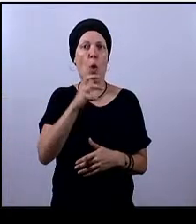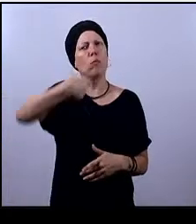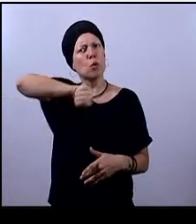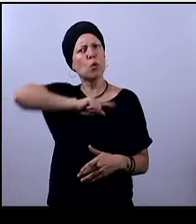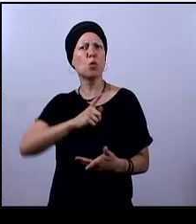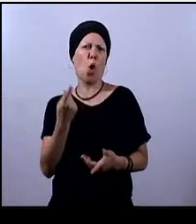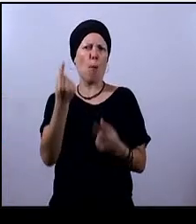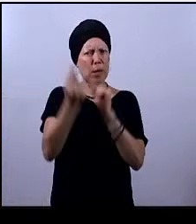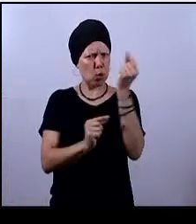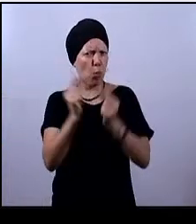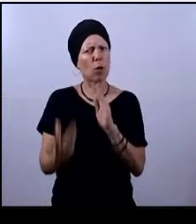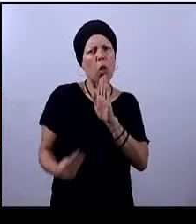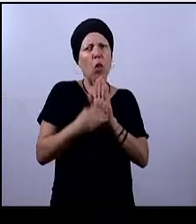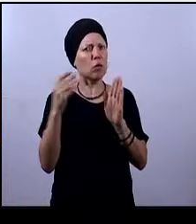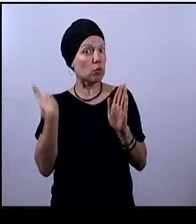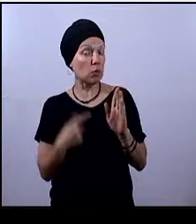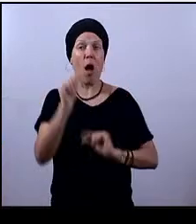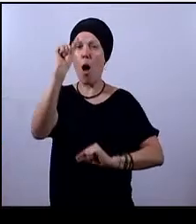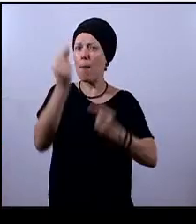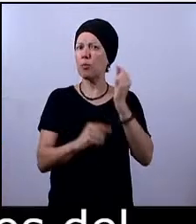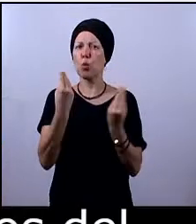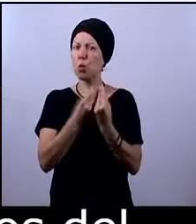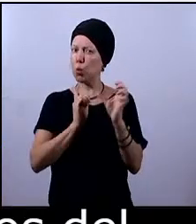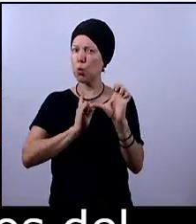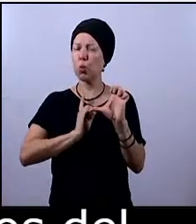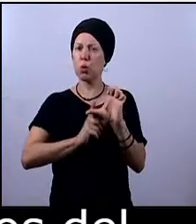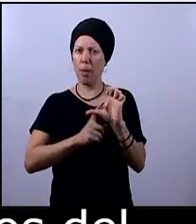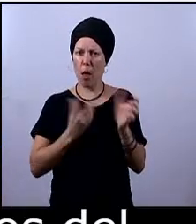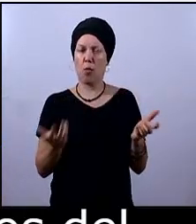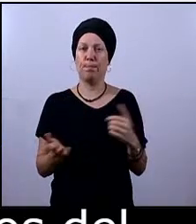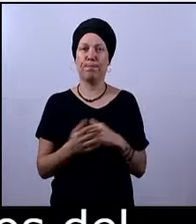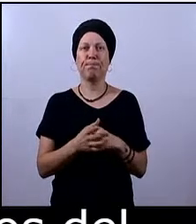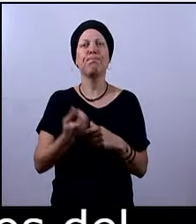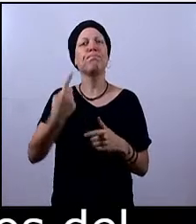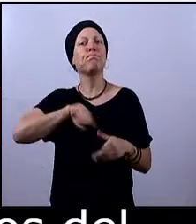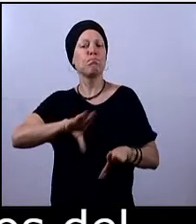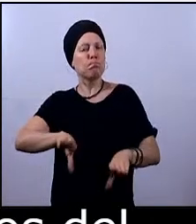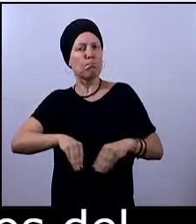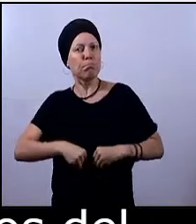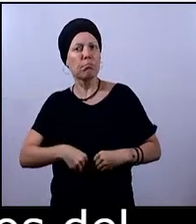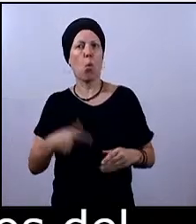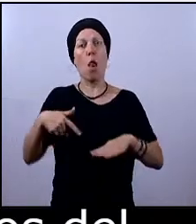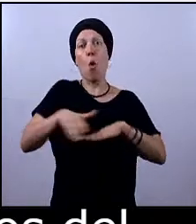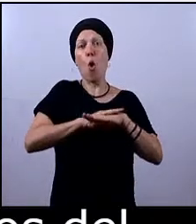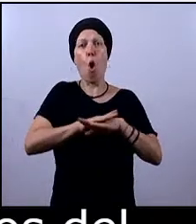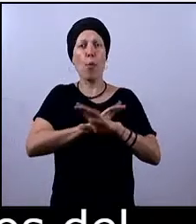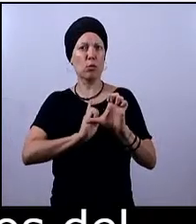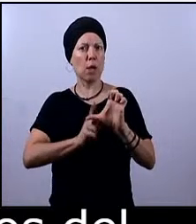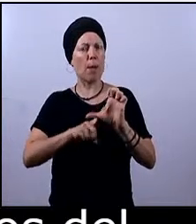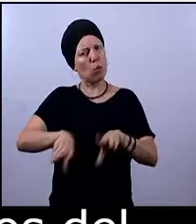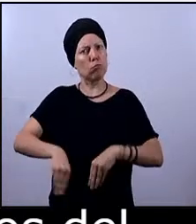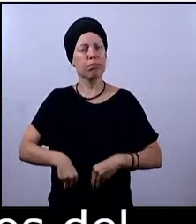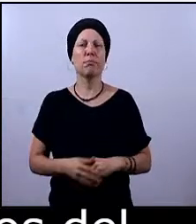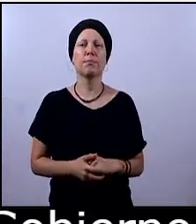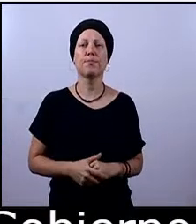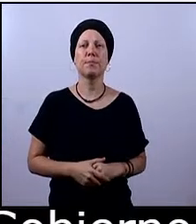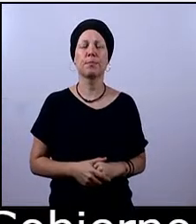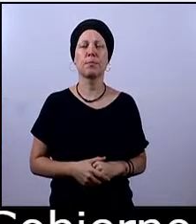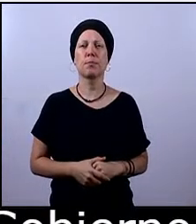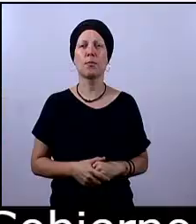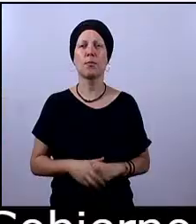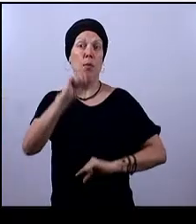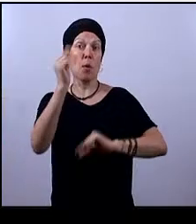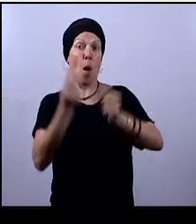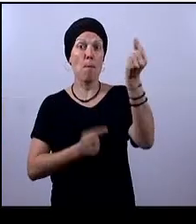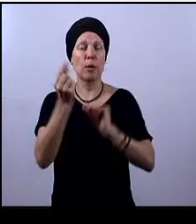nuestro presupuesto, del presupuesto de la Junta de Extremadura que va a asumir el Gobierno extremeño. El